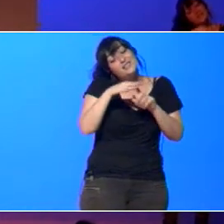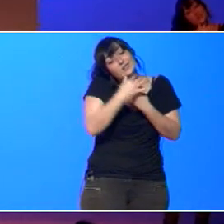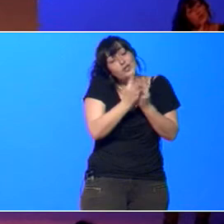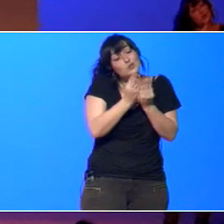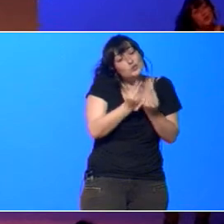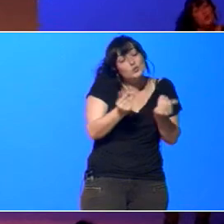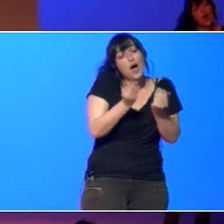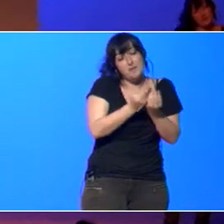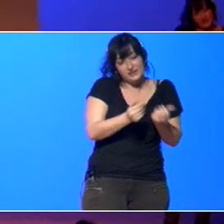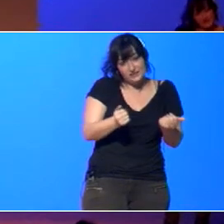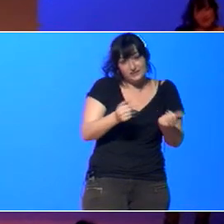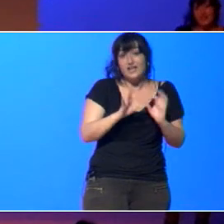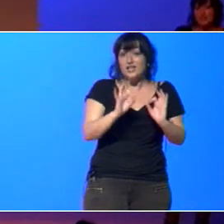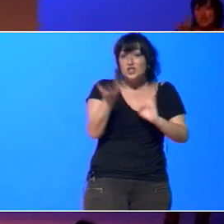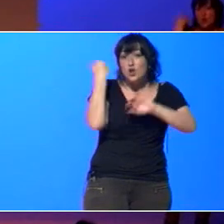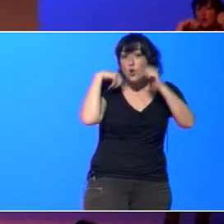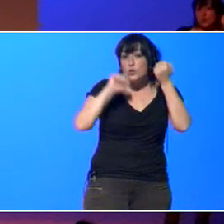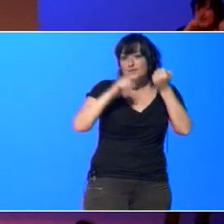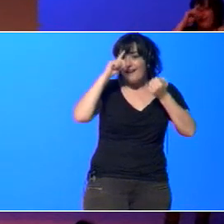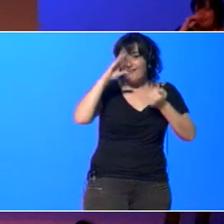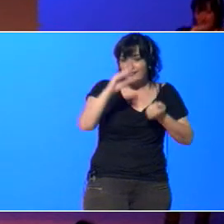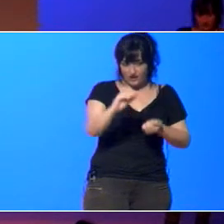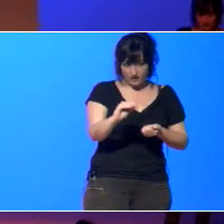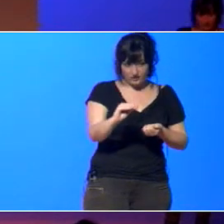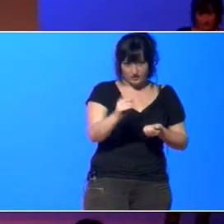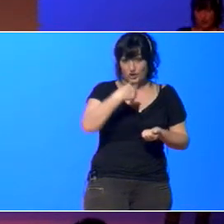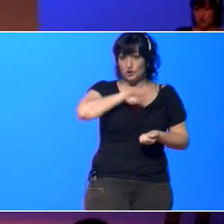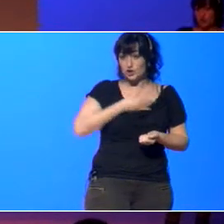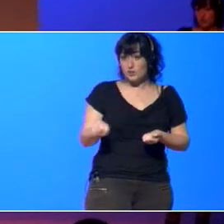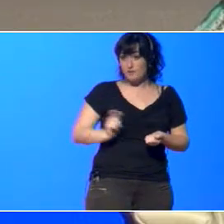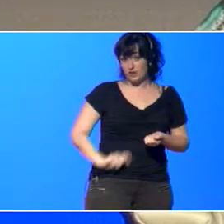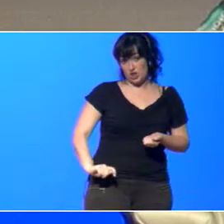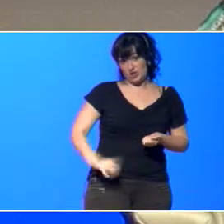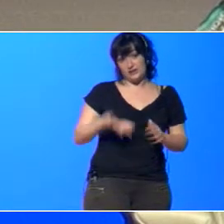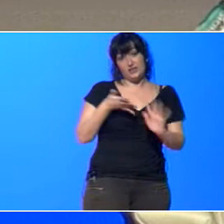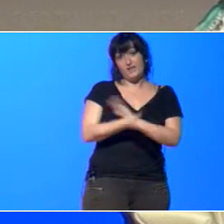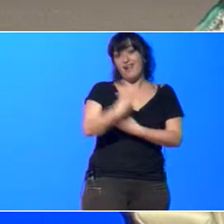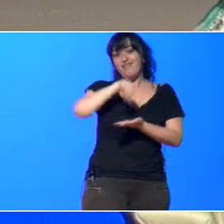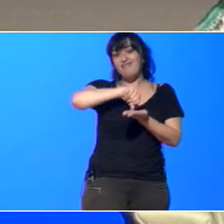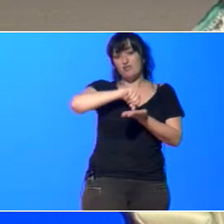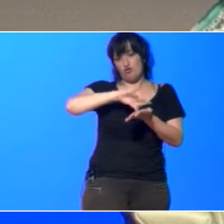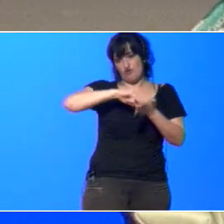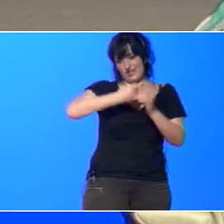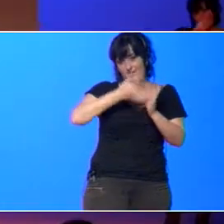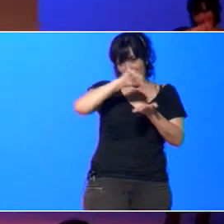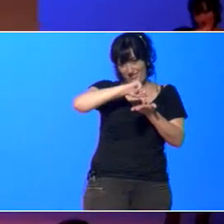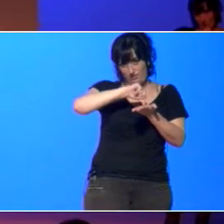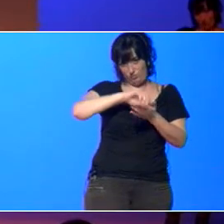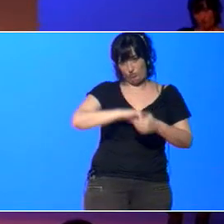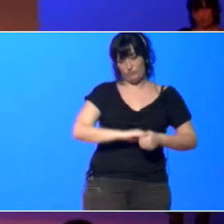hacer conductas inteligentes, los profesionales esos que somos el corazón del sistema. Bueno.